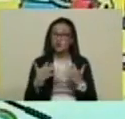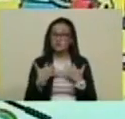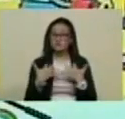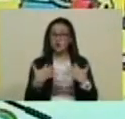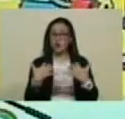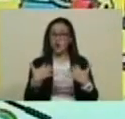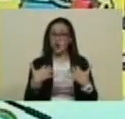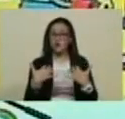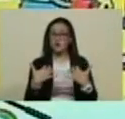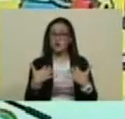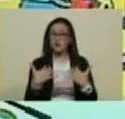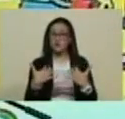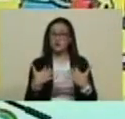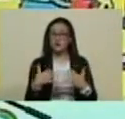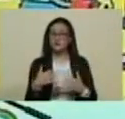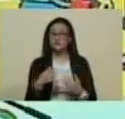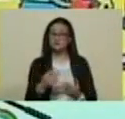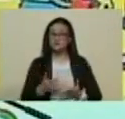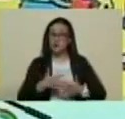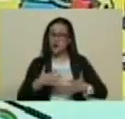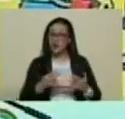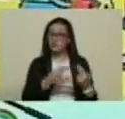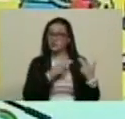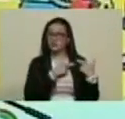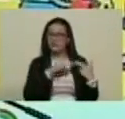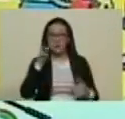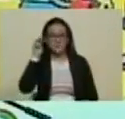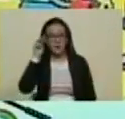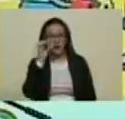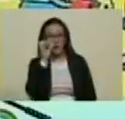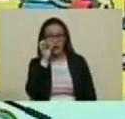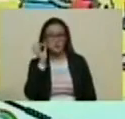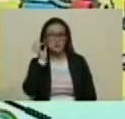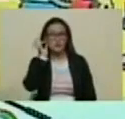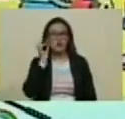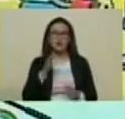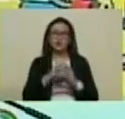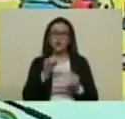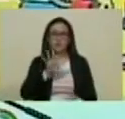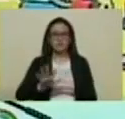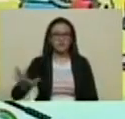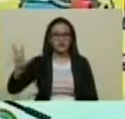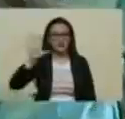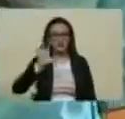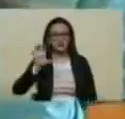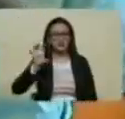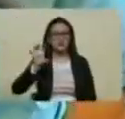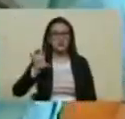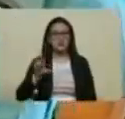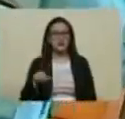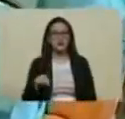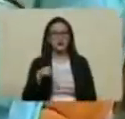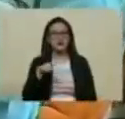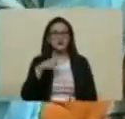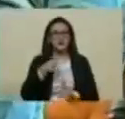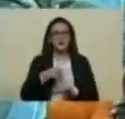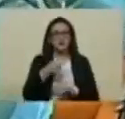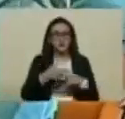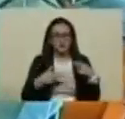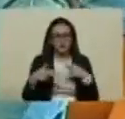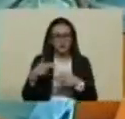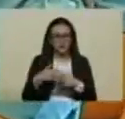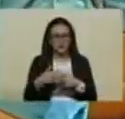venezolano, la gran responsabilidad que tienen las maestras y los maestros en todo el país. Ustedes son el ejército de